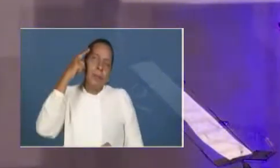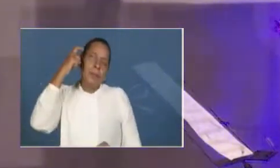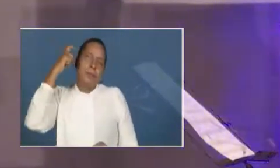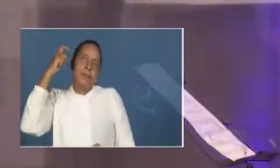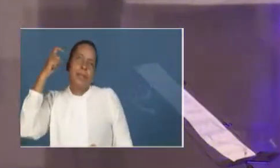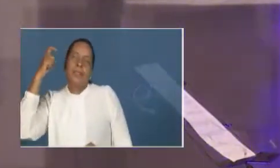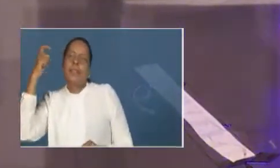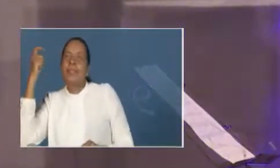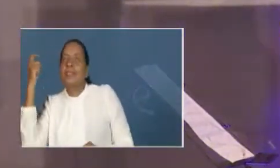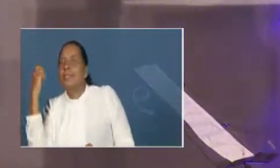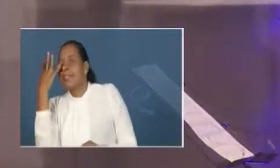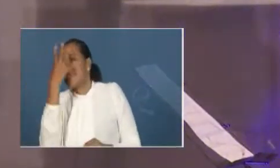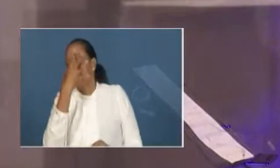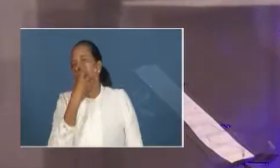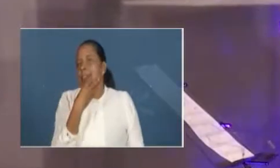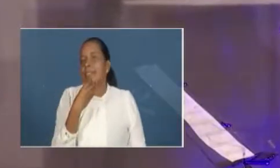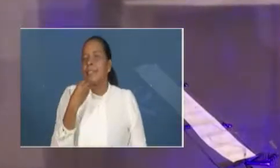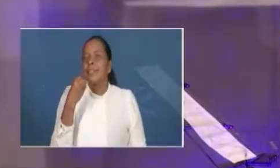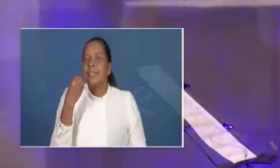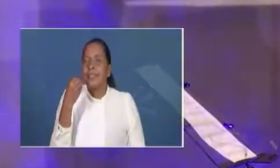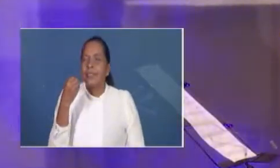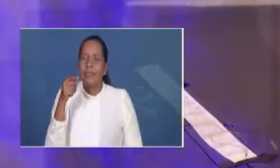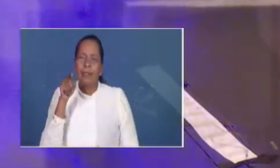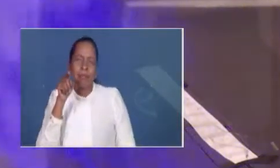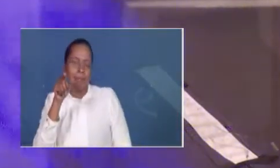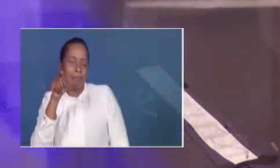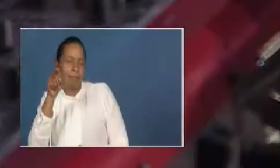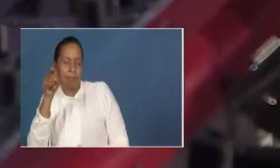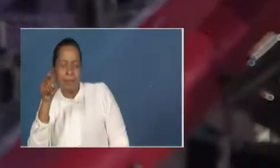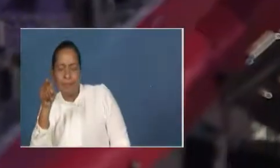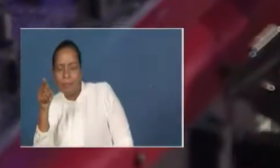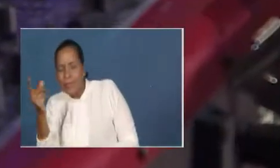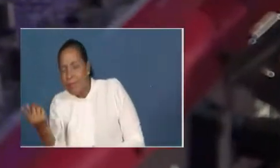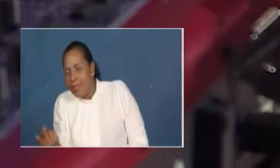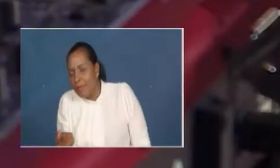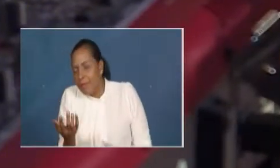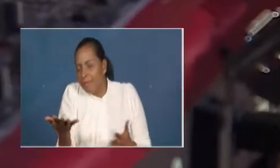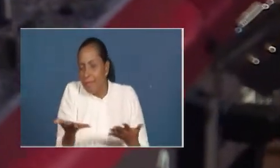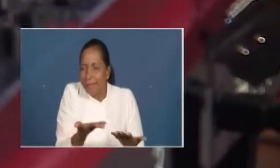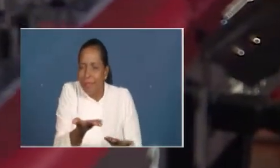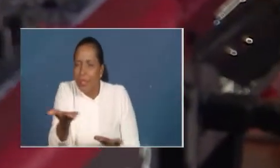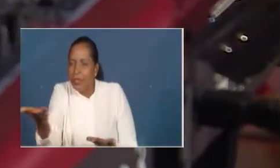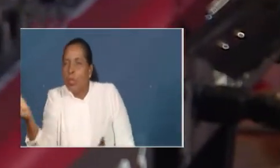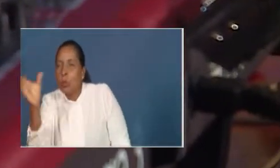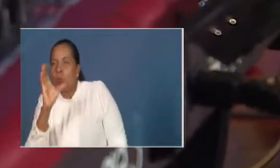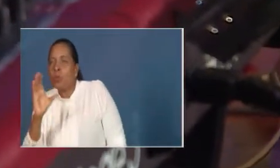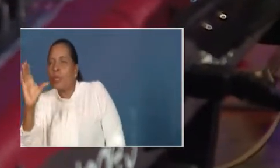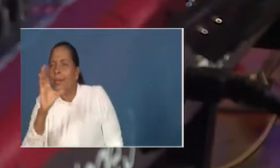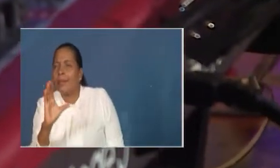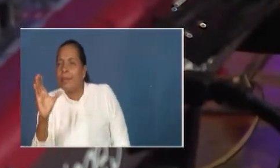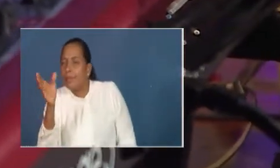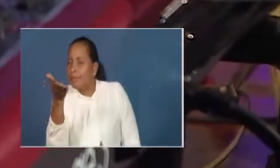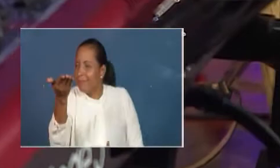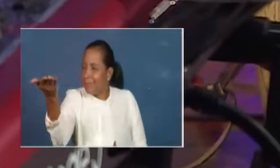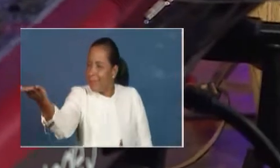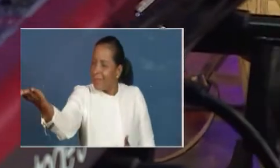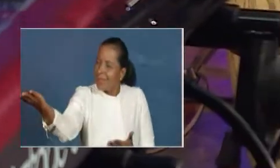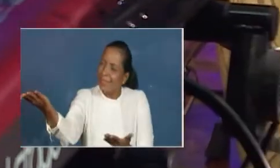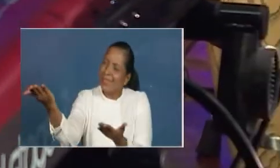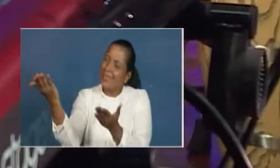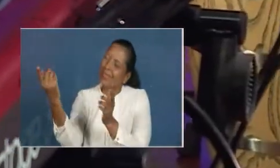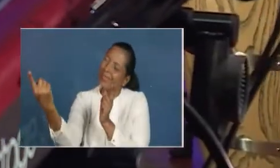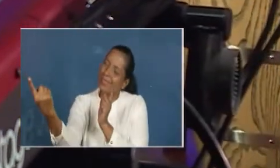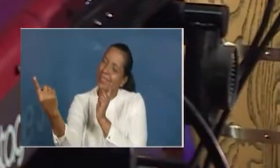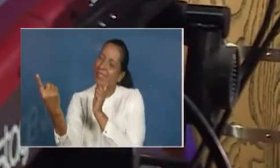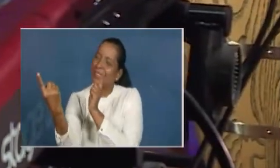alucinantes, que al fin hallé la pieza del rompecabezas que tanto busqué, que al fin hallé a